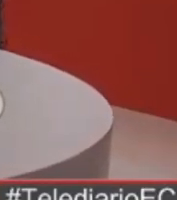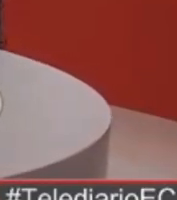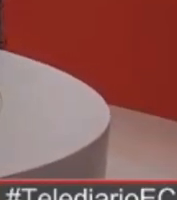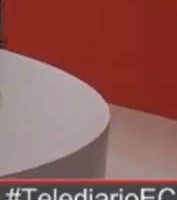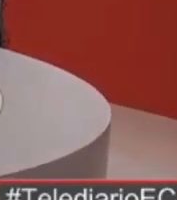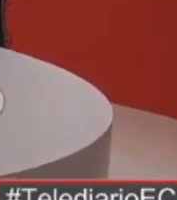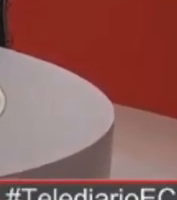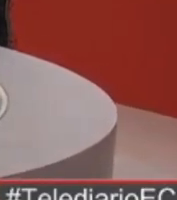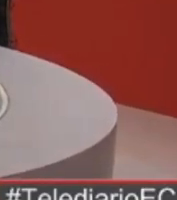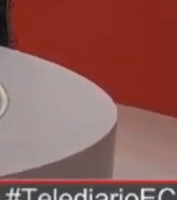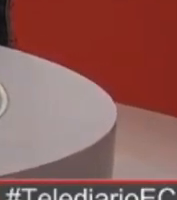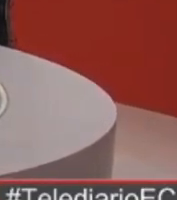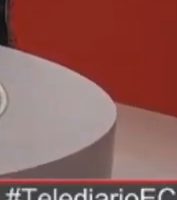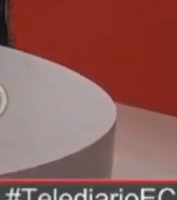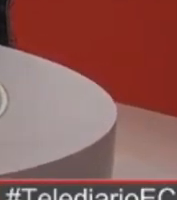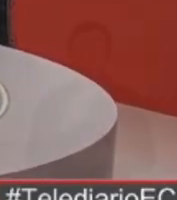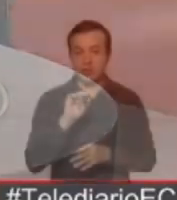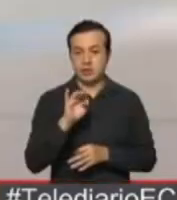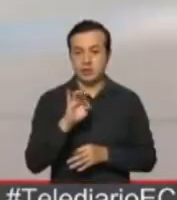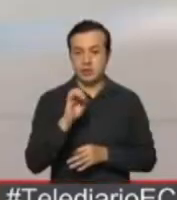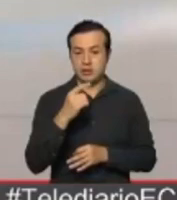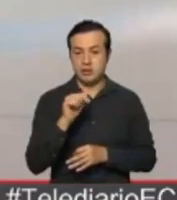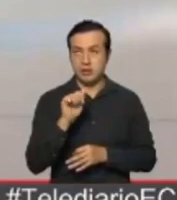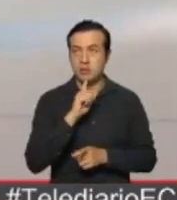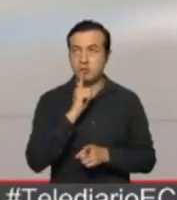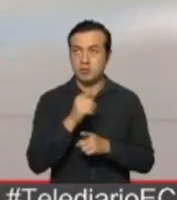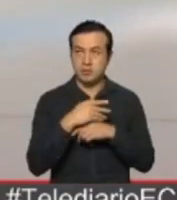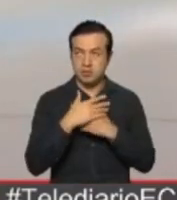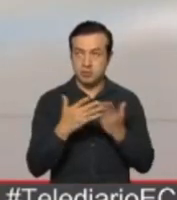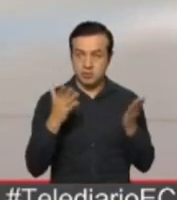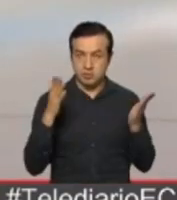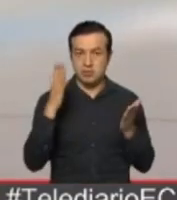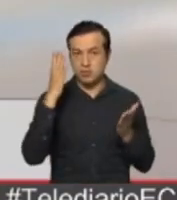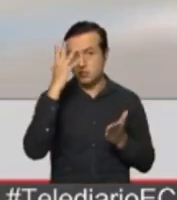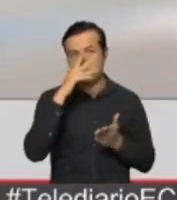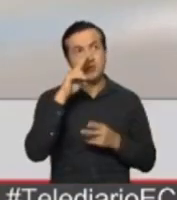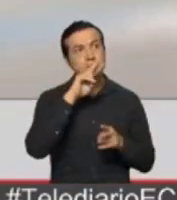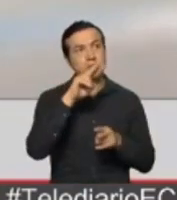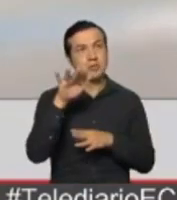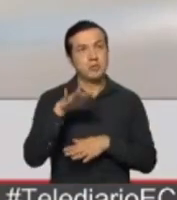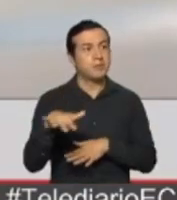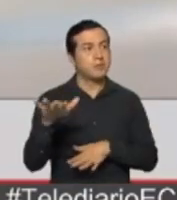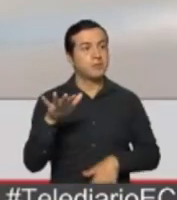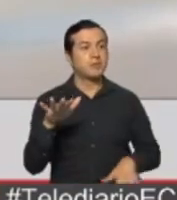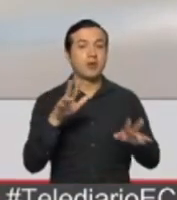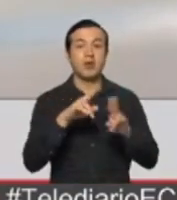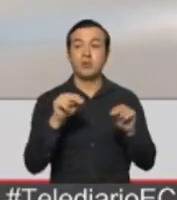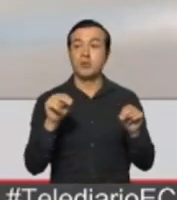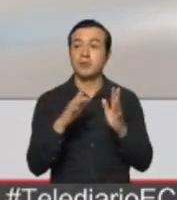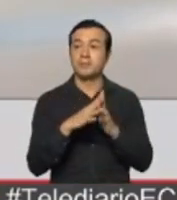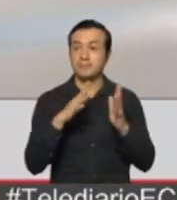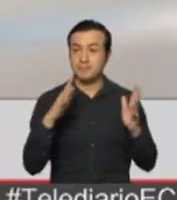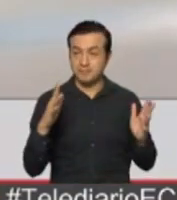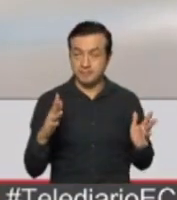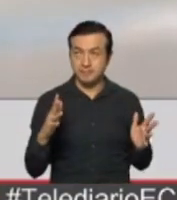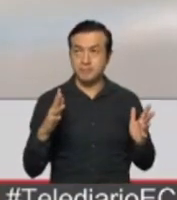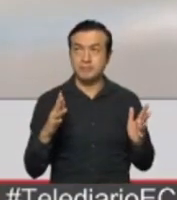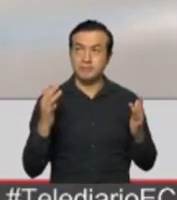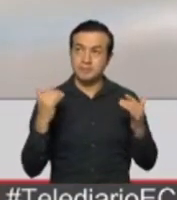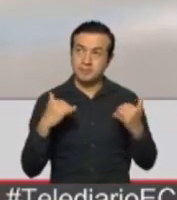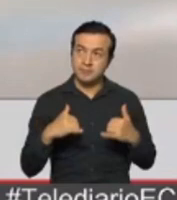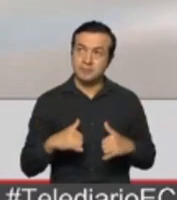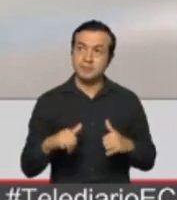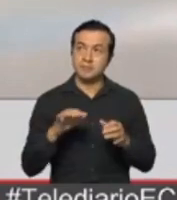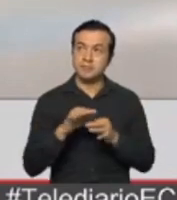igualmente la zona de íntag no podemos dejarlo de lado con sus paisajes con su riqueza natural y seguimos